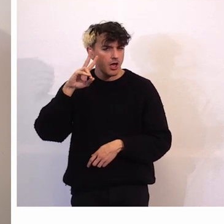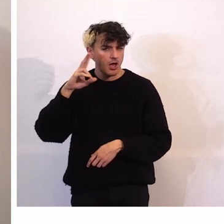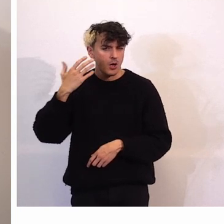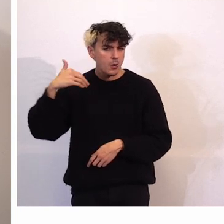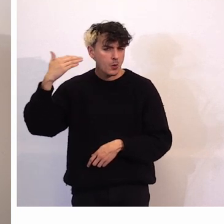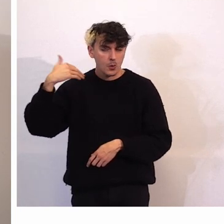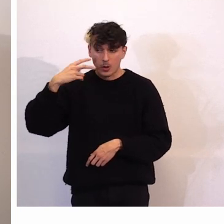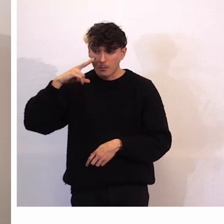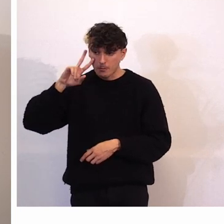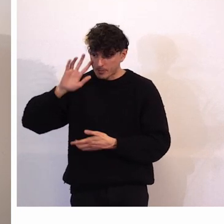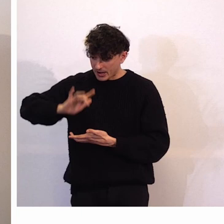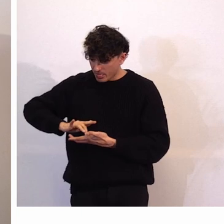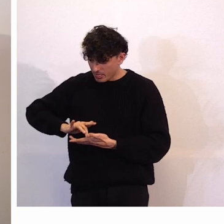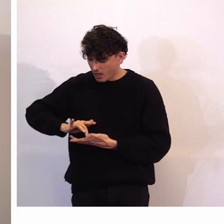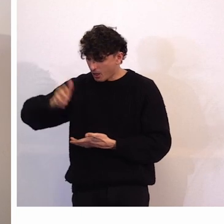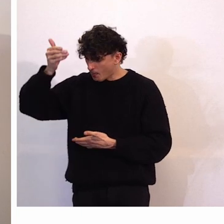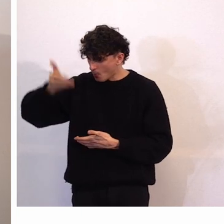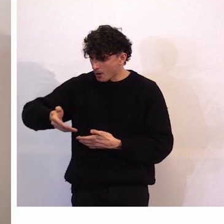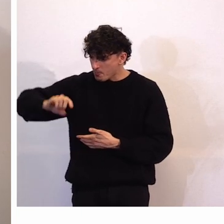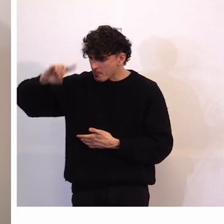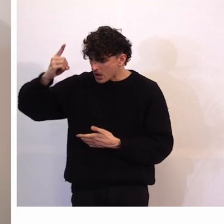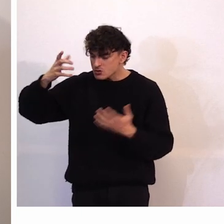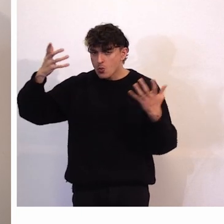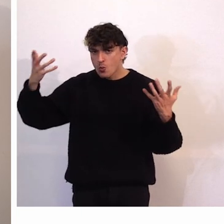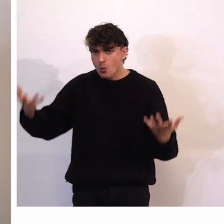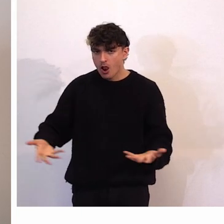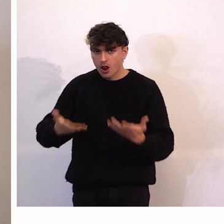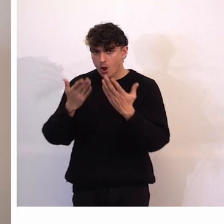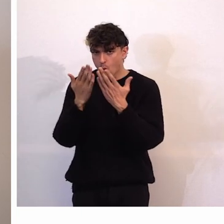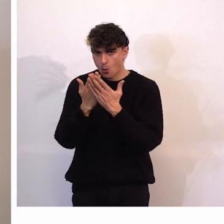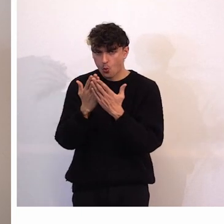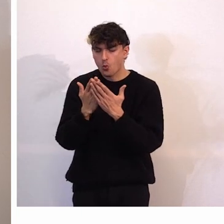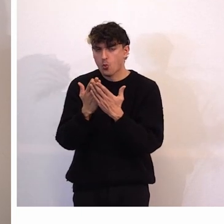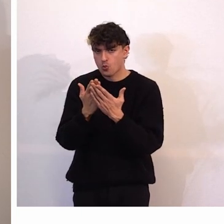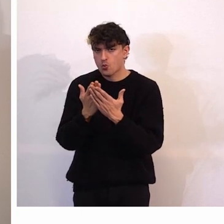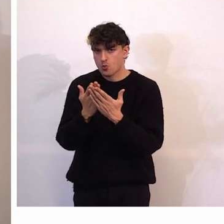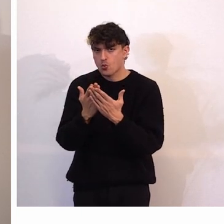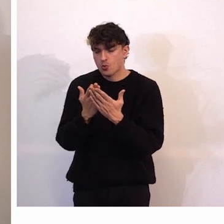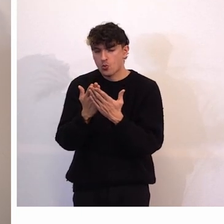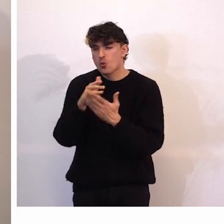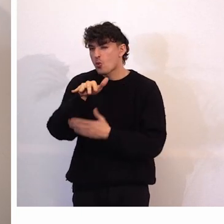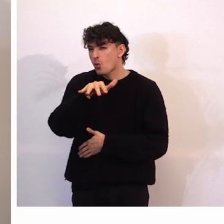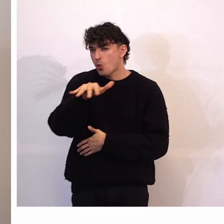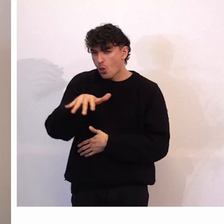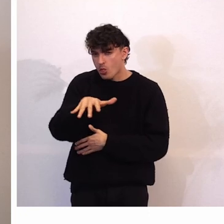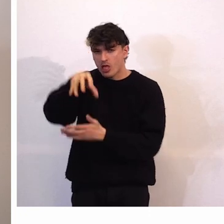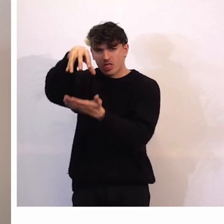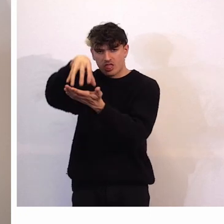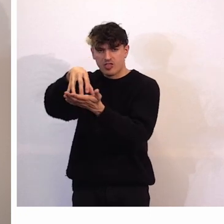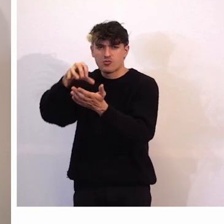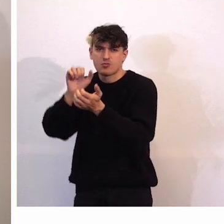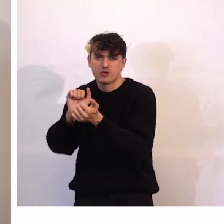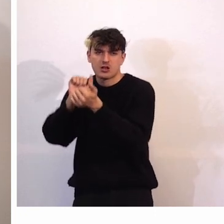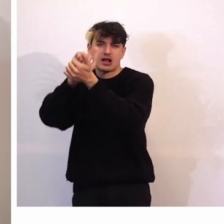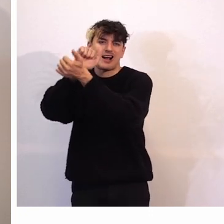importantes son los cursos que he hecho en el centro penitenciario de